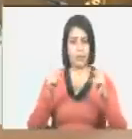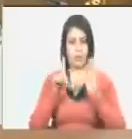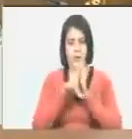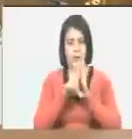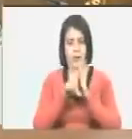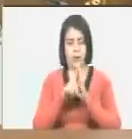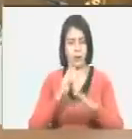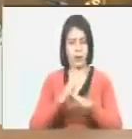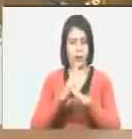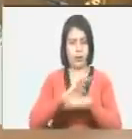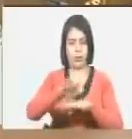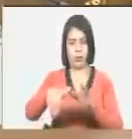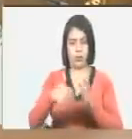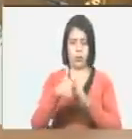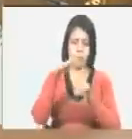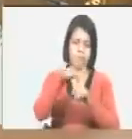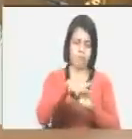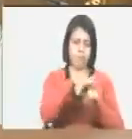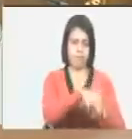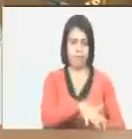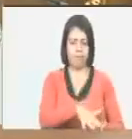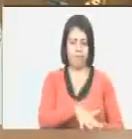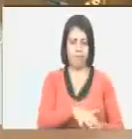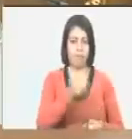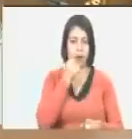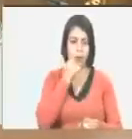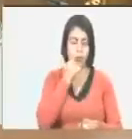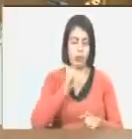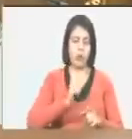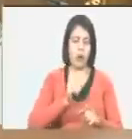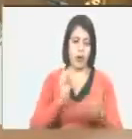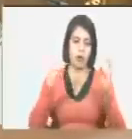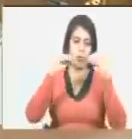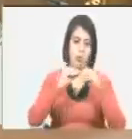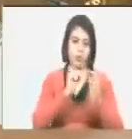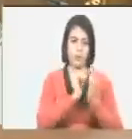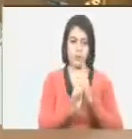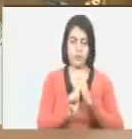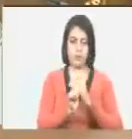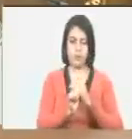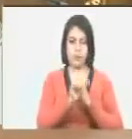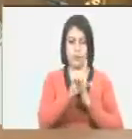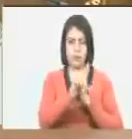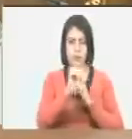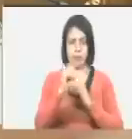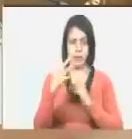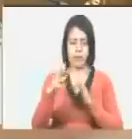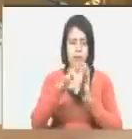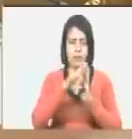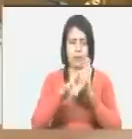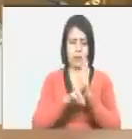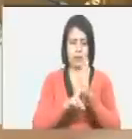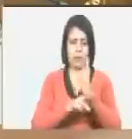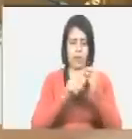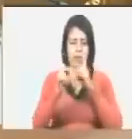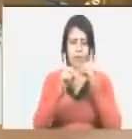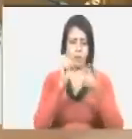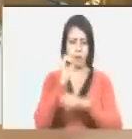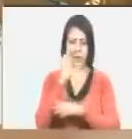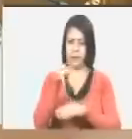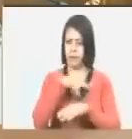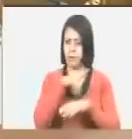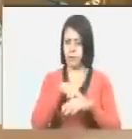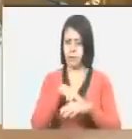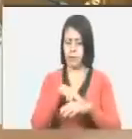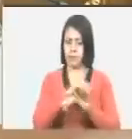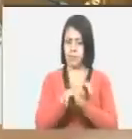Ley Orgánica contra todo tipo de discriminación, de conformidad con lo establecido en el artículo 105 del Reglamento Interior y Debates de la Asamblea